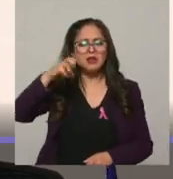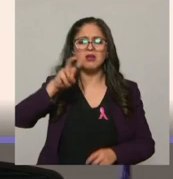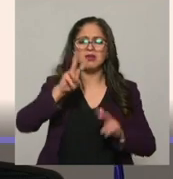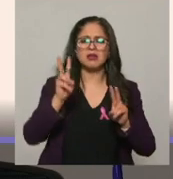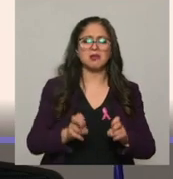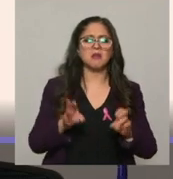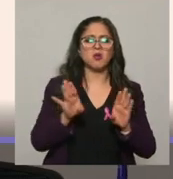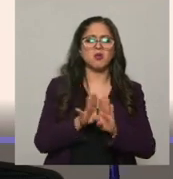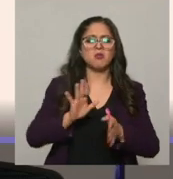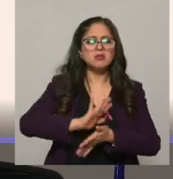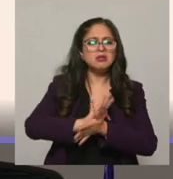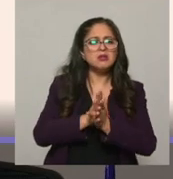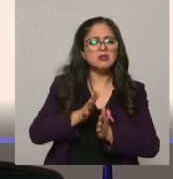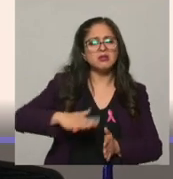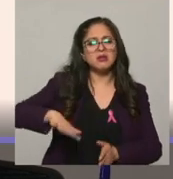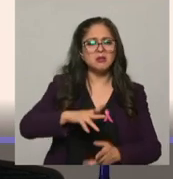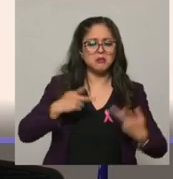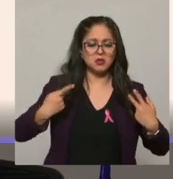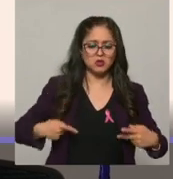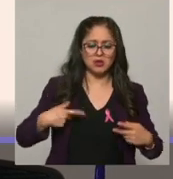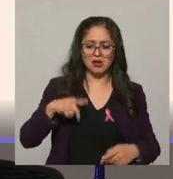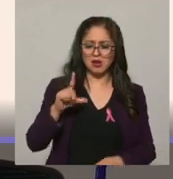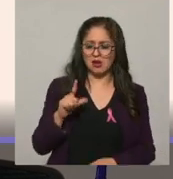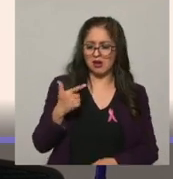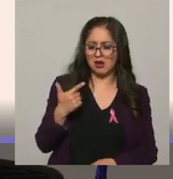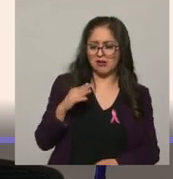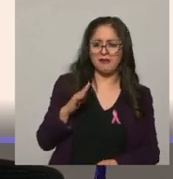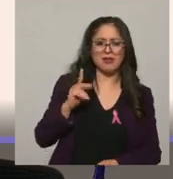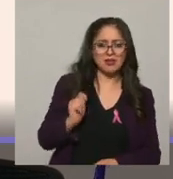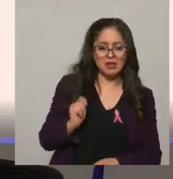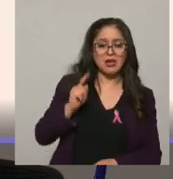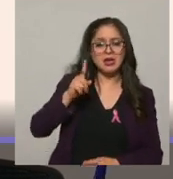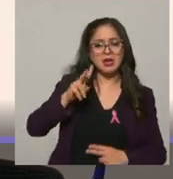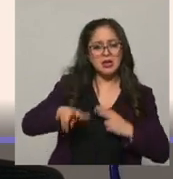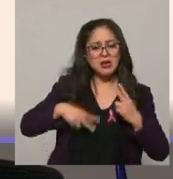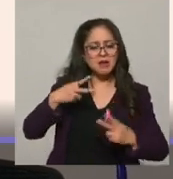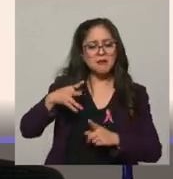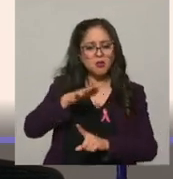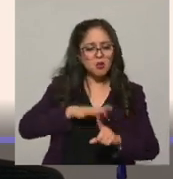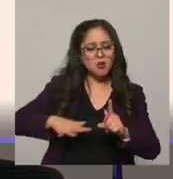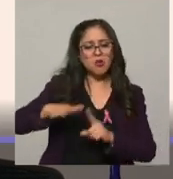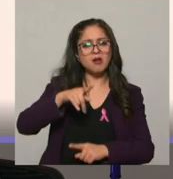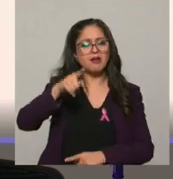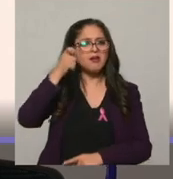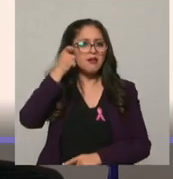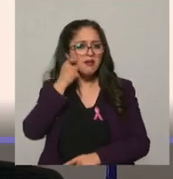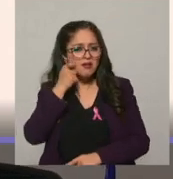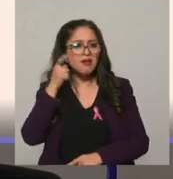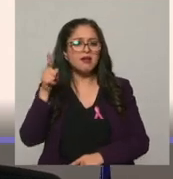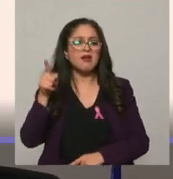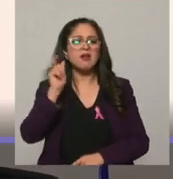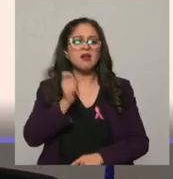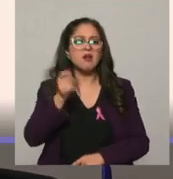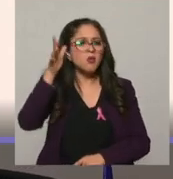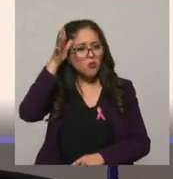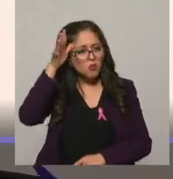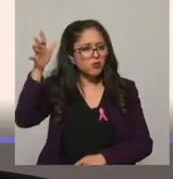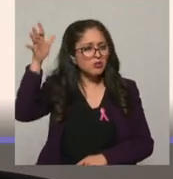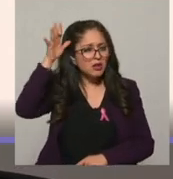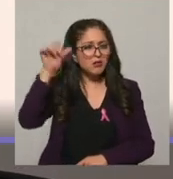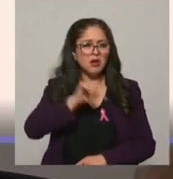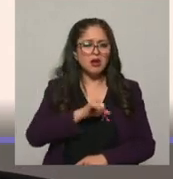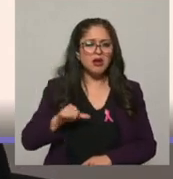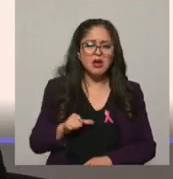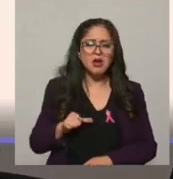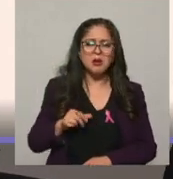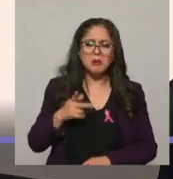de discriminación en contra de la población LGBT. Iba a estar en la Colonia Guerrero, en la Alcaldía Cuauhtémoc. Pero yo tengo la pregunta, ¿qué está haciendo este